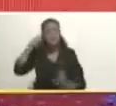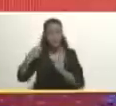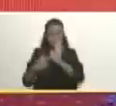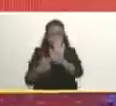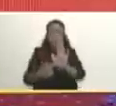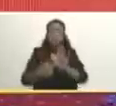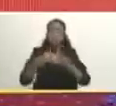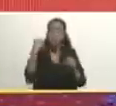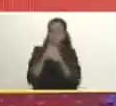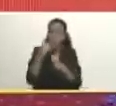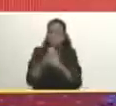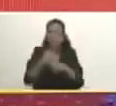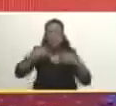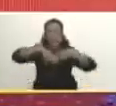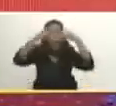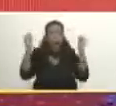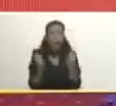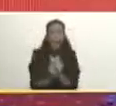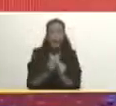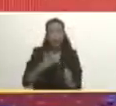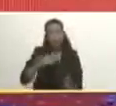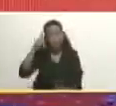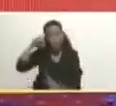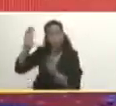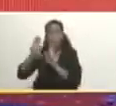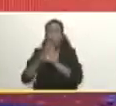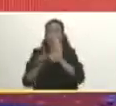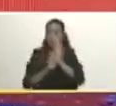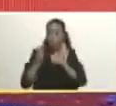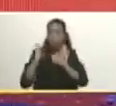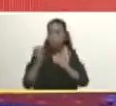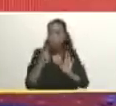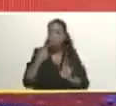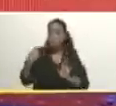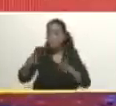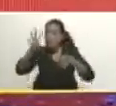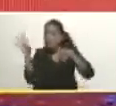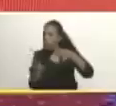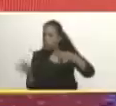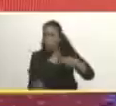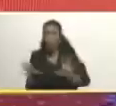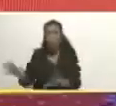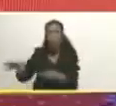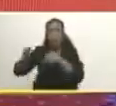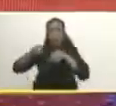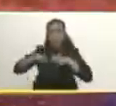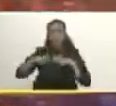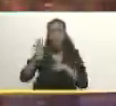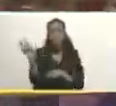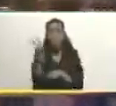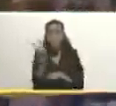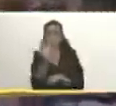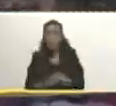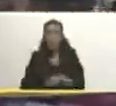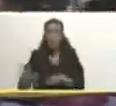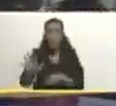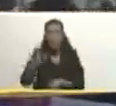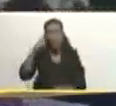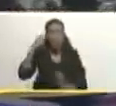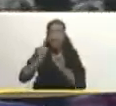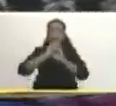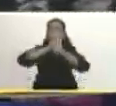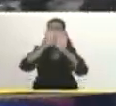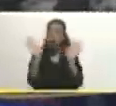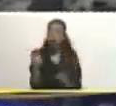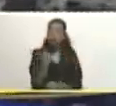presente, operadores de la guerra, que nuestra Constitución define el territorio y los espacios geográficos del país y deja muy claro